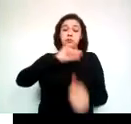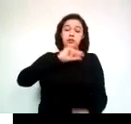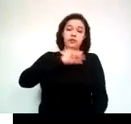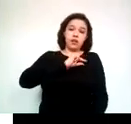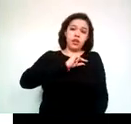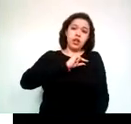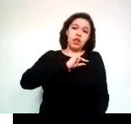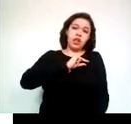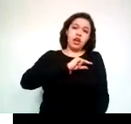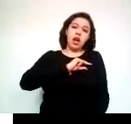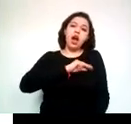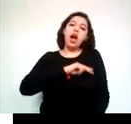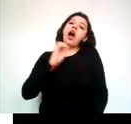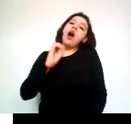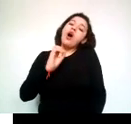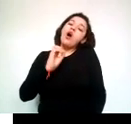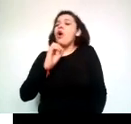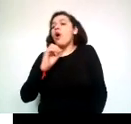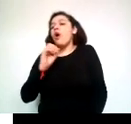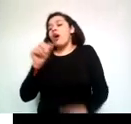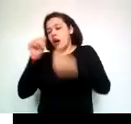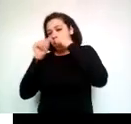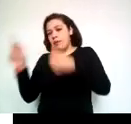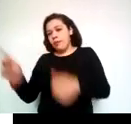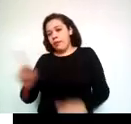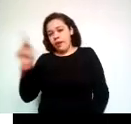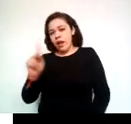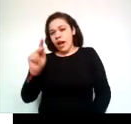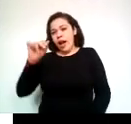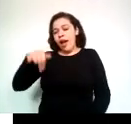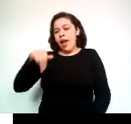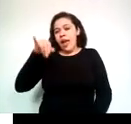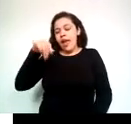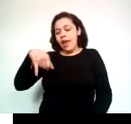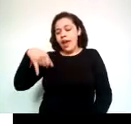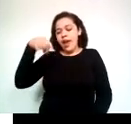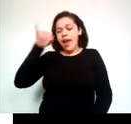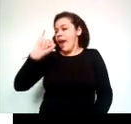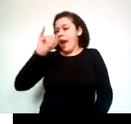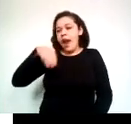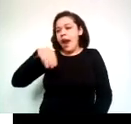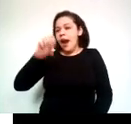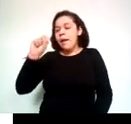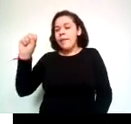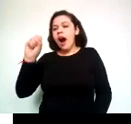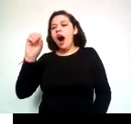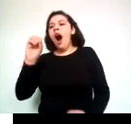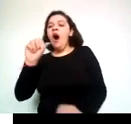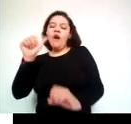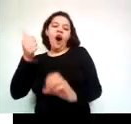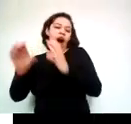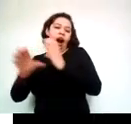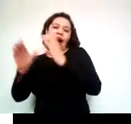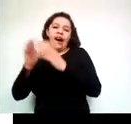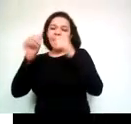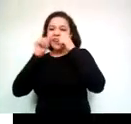una atención médica pública, como puede ser el IMSS o cualquier institución de seguridad pública.